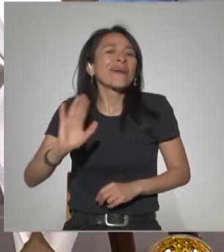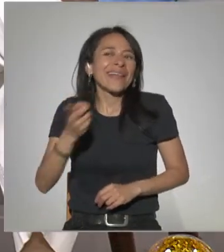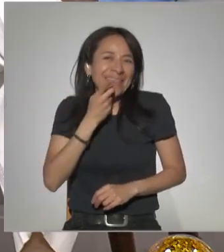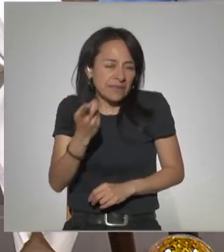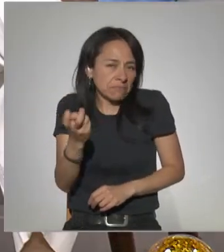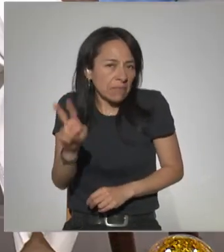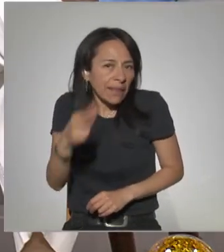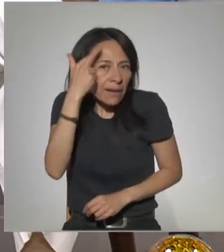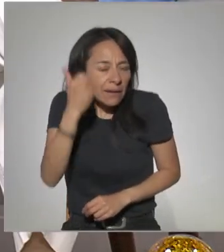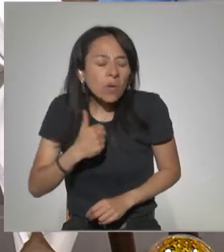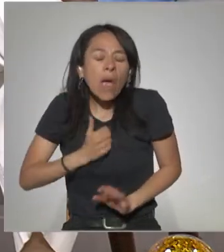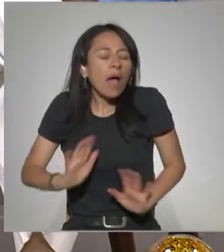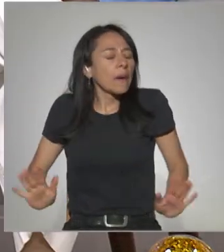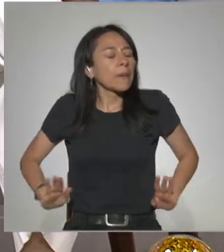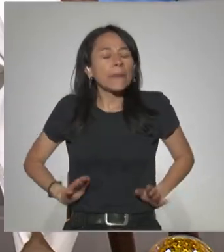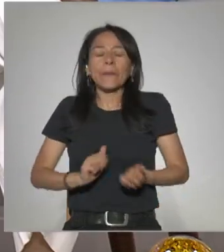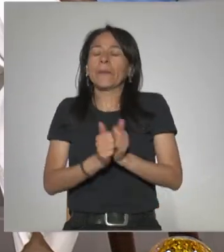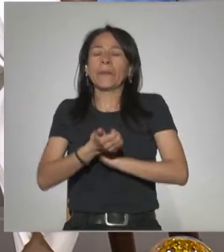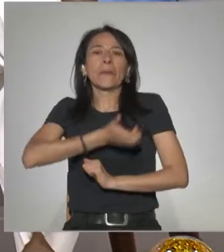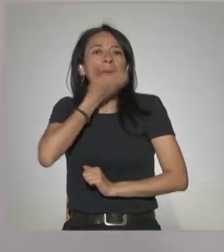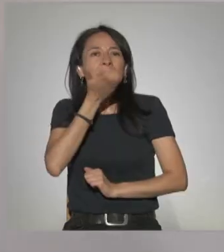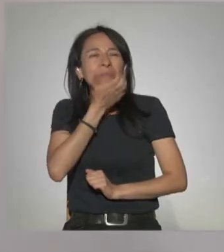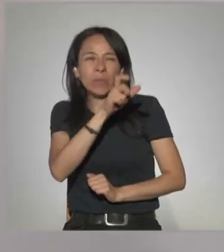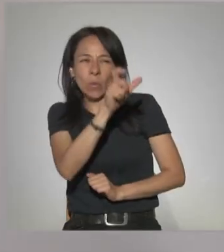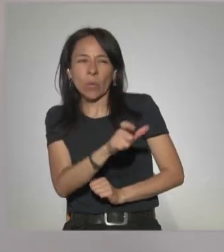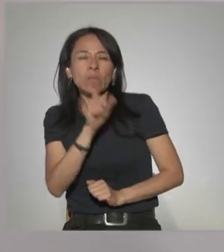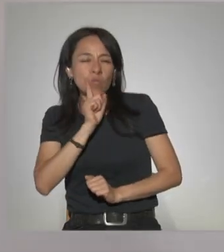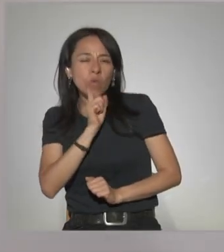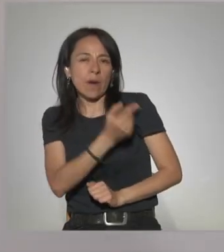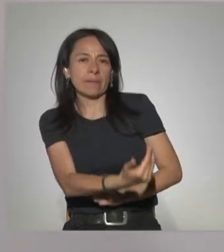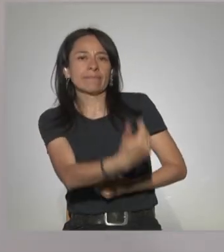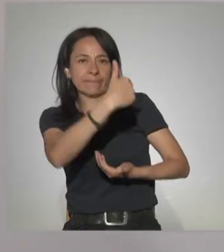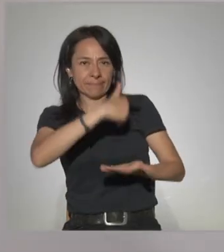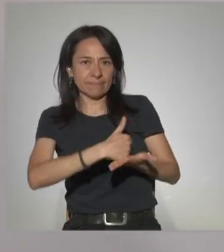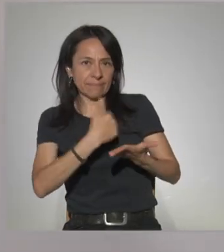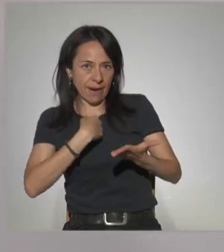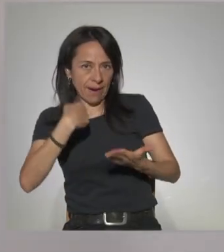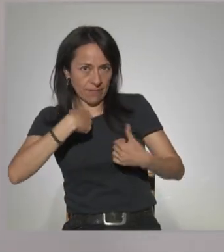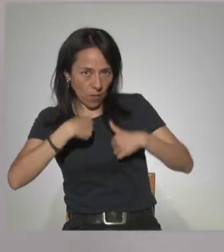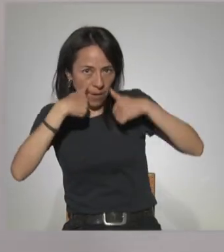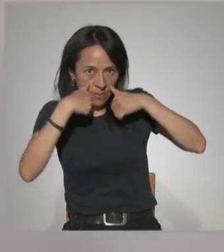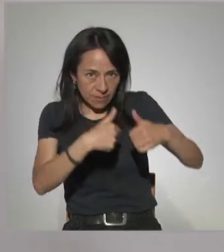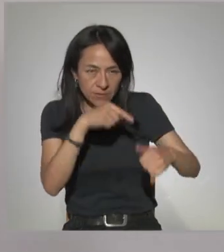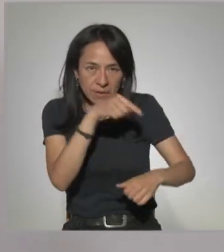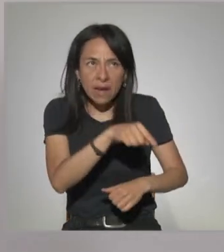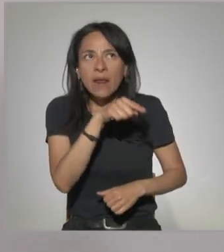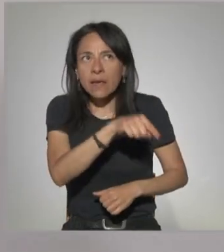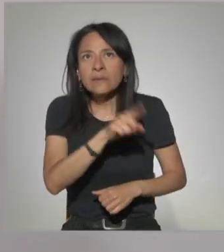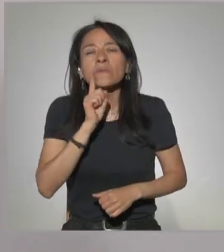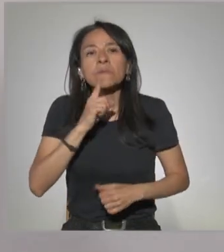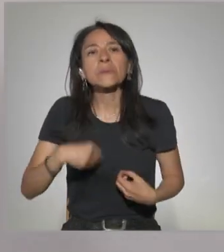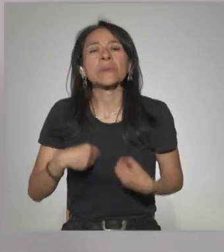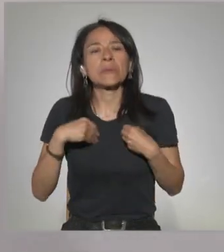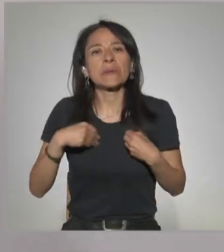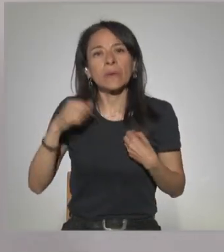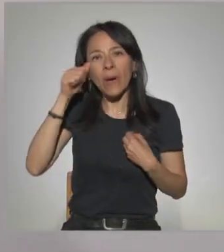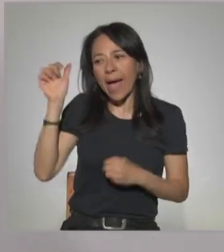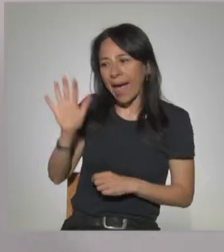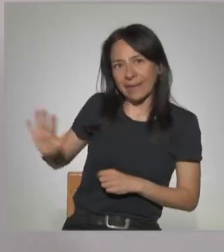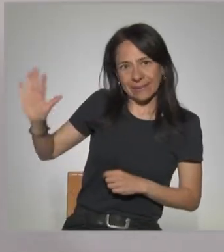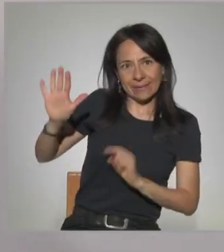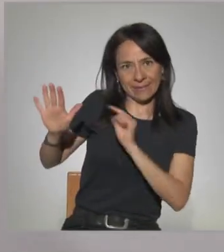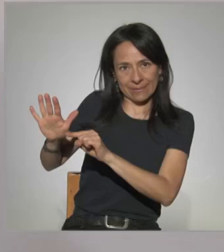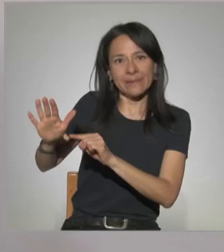para funcionar. A mí me decía una paciente que vivió en Medio Oriente y me